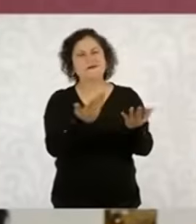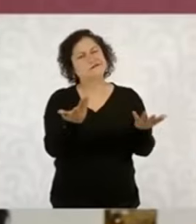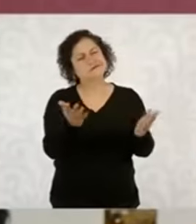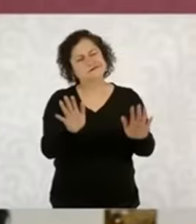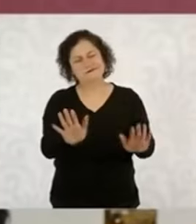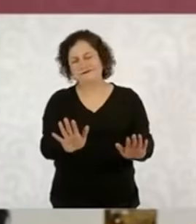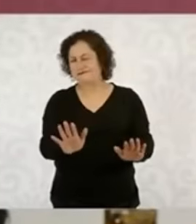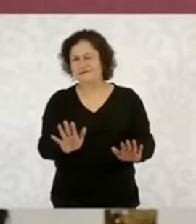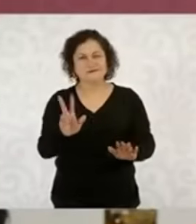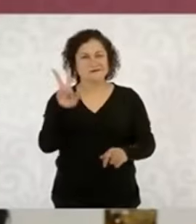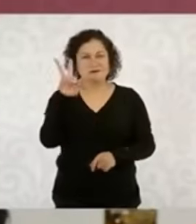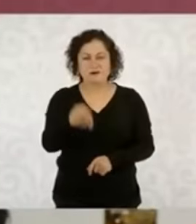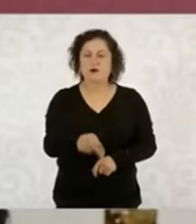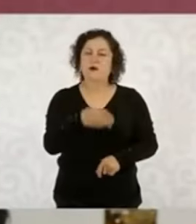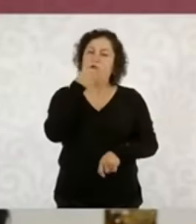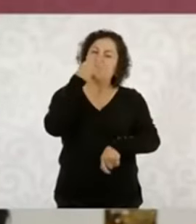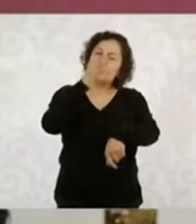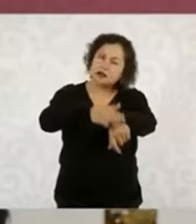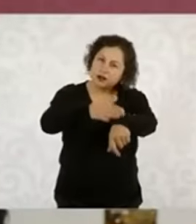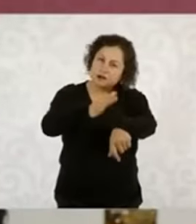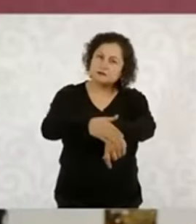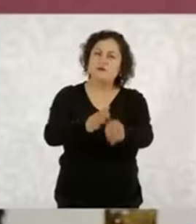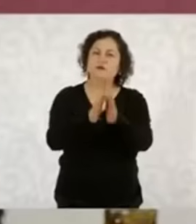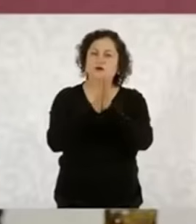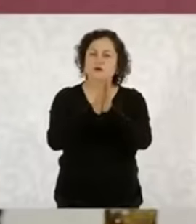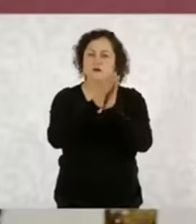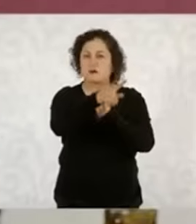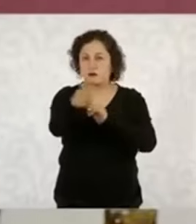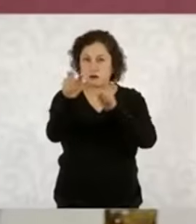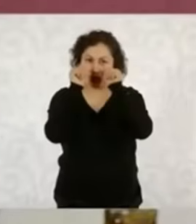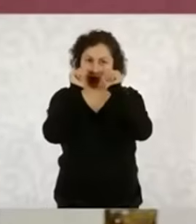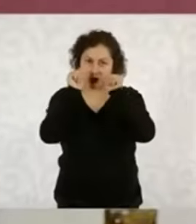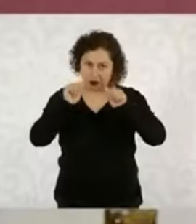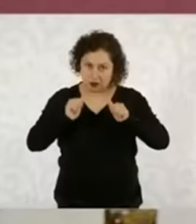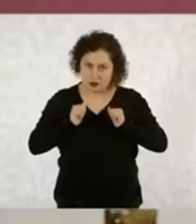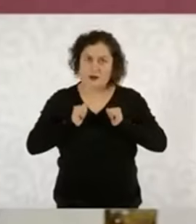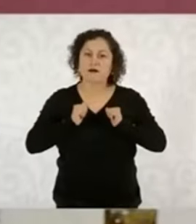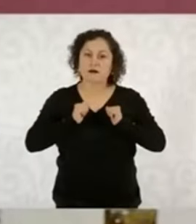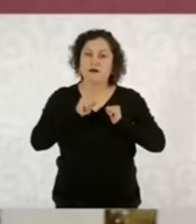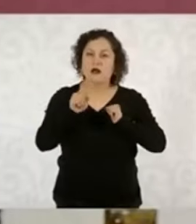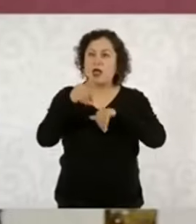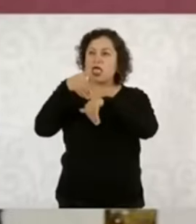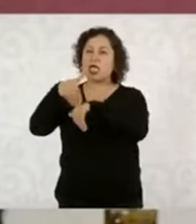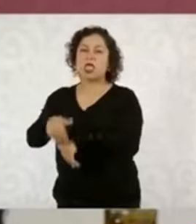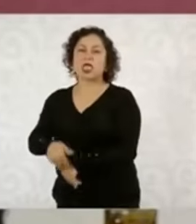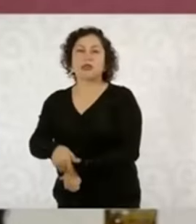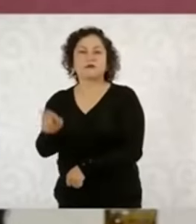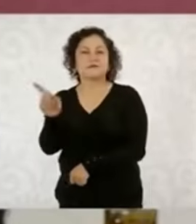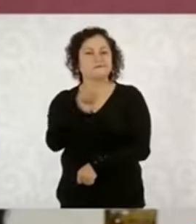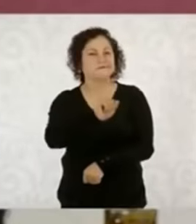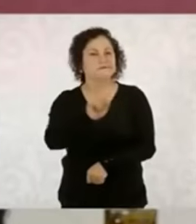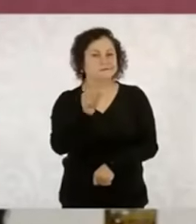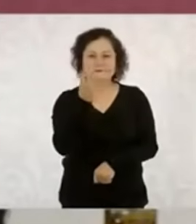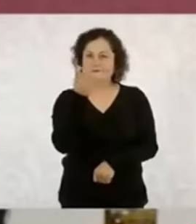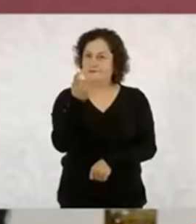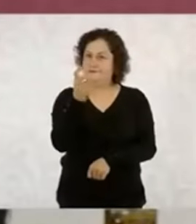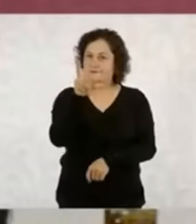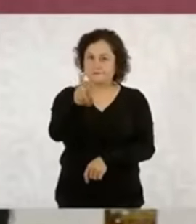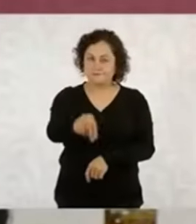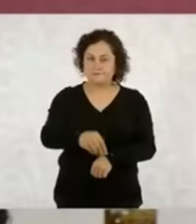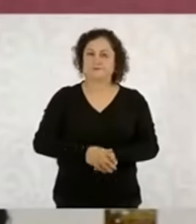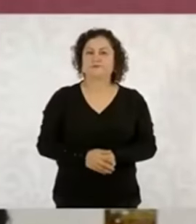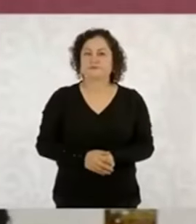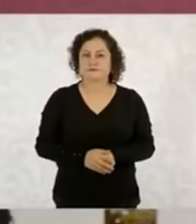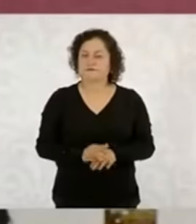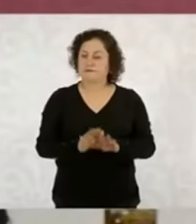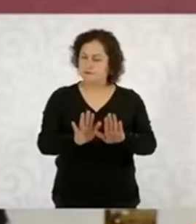favor, insistir a la gente que nos escucha, que no se dejen sorprender por estas situaciones, y ya muy